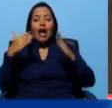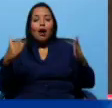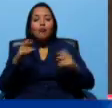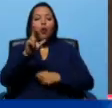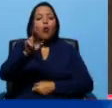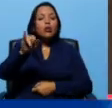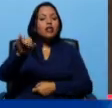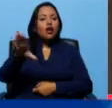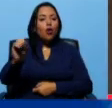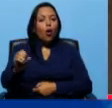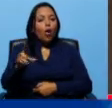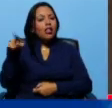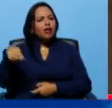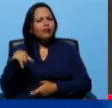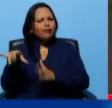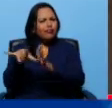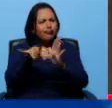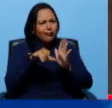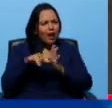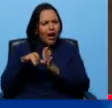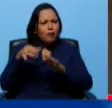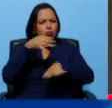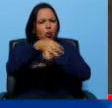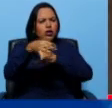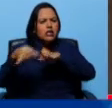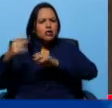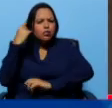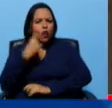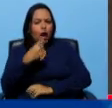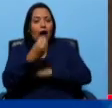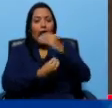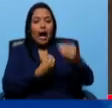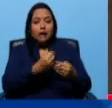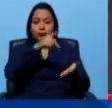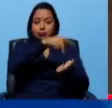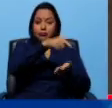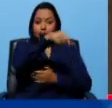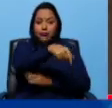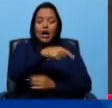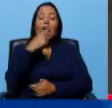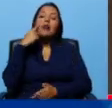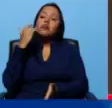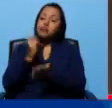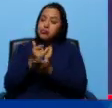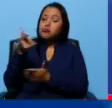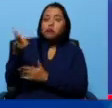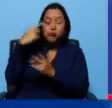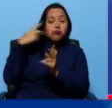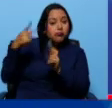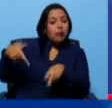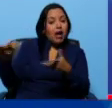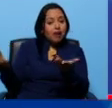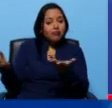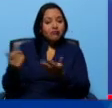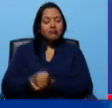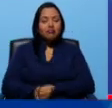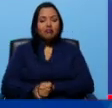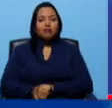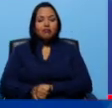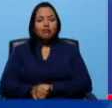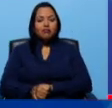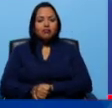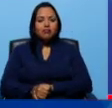sectores aledaños al municipio Sucre hacen vida allí en esa cancha. Para que vos veas ahí. ¿Eh? Entonces,